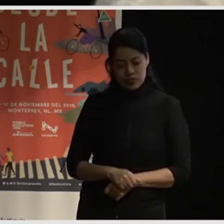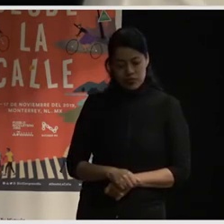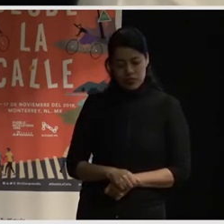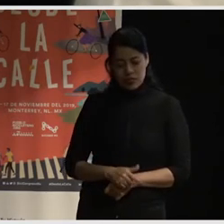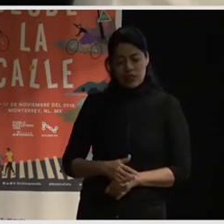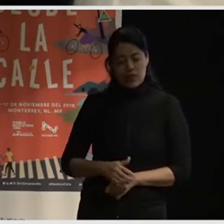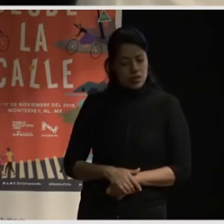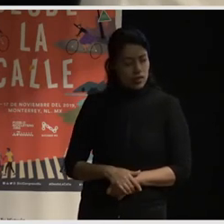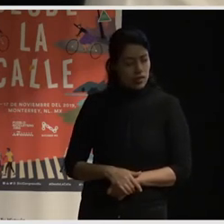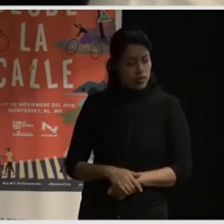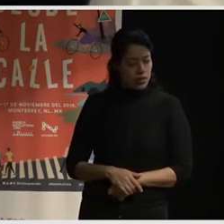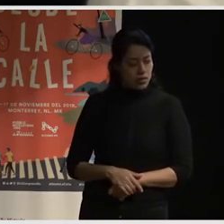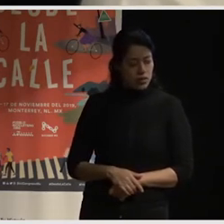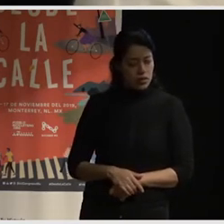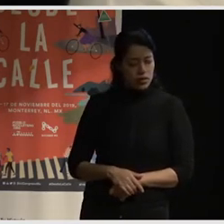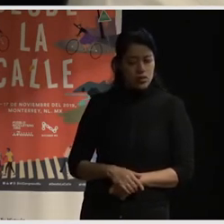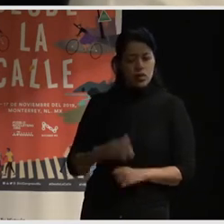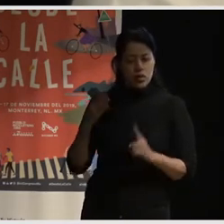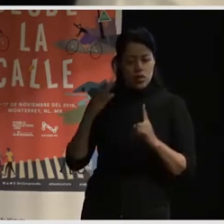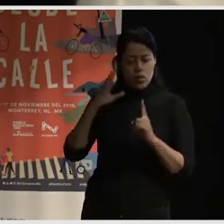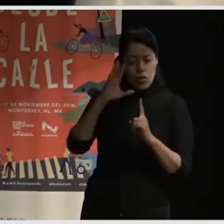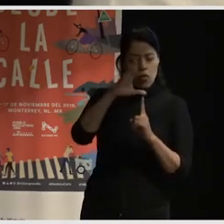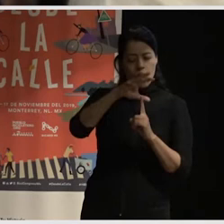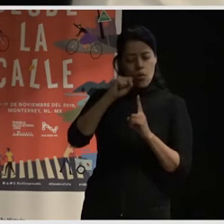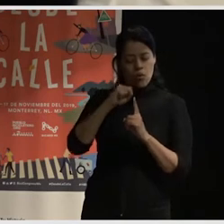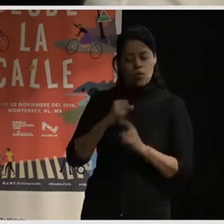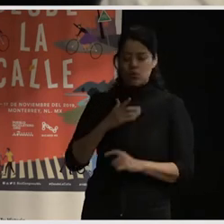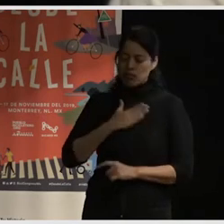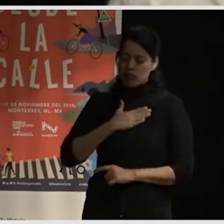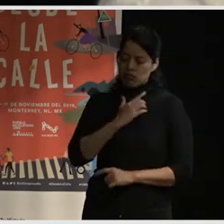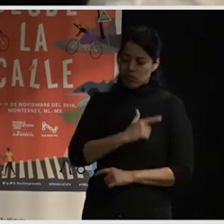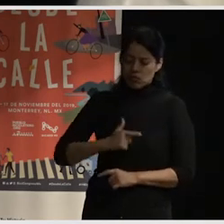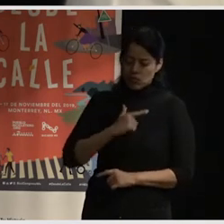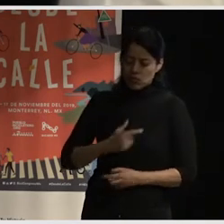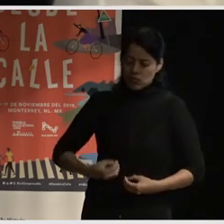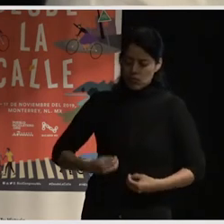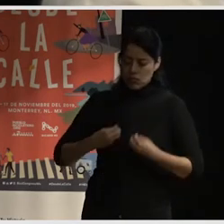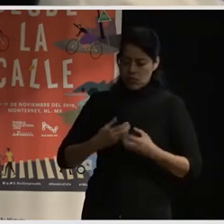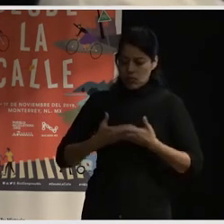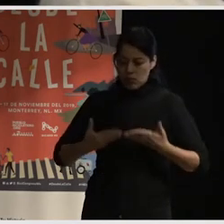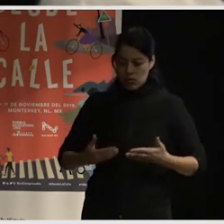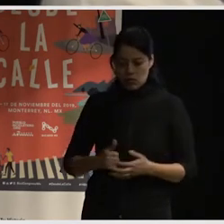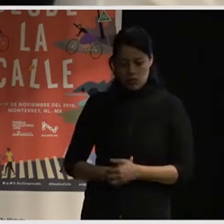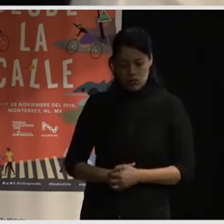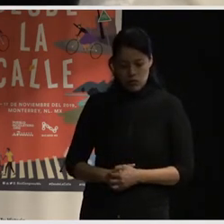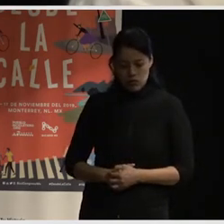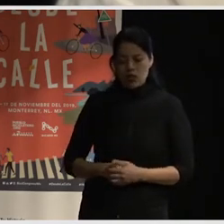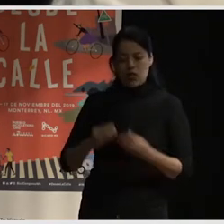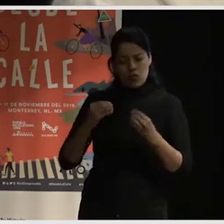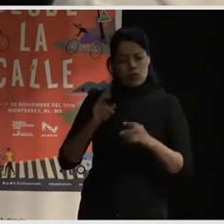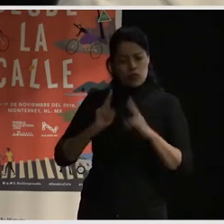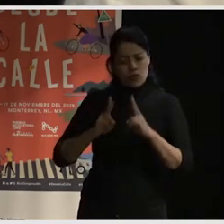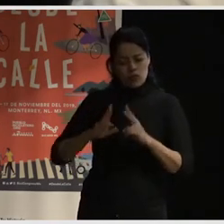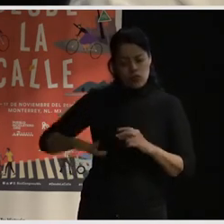y voy a tocar sobre un concepto que me gusta mucho y que creo que es lo que estamos viviendo y mucho de lo que se habló hoy